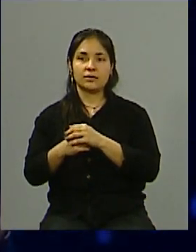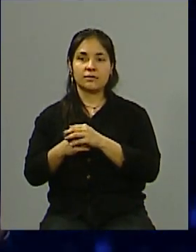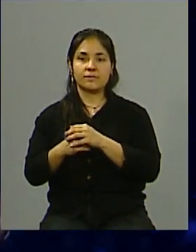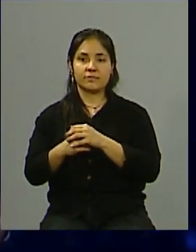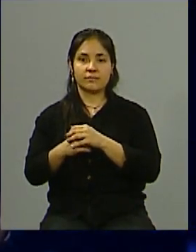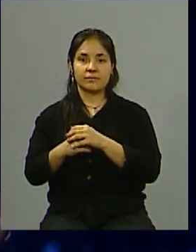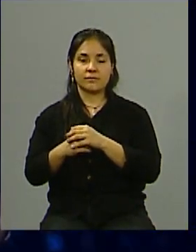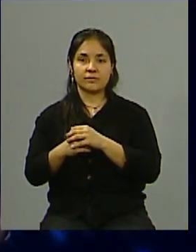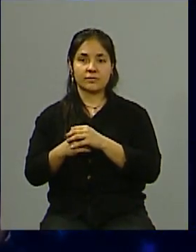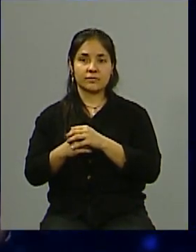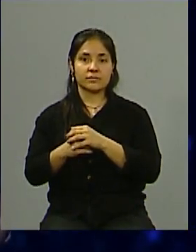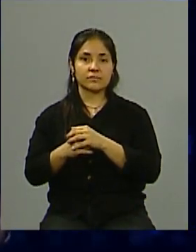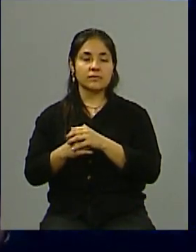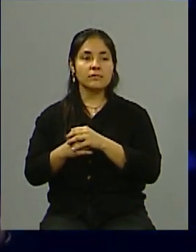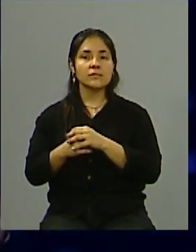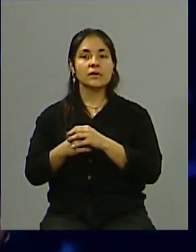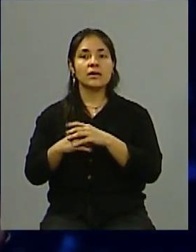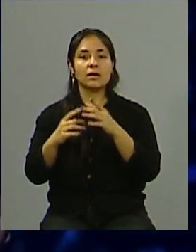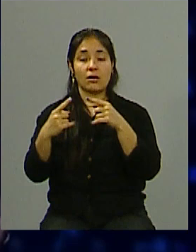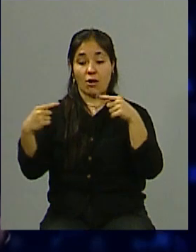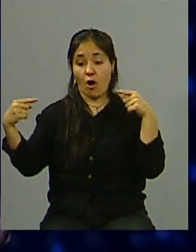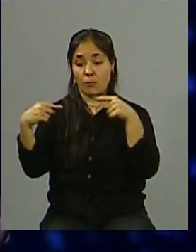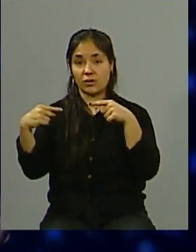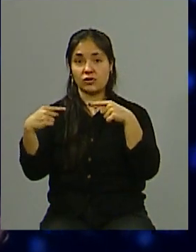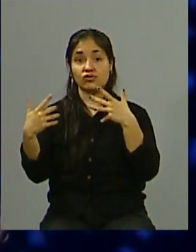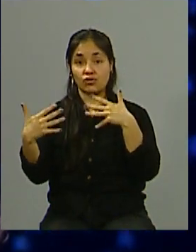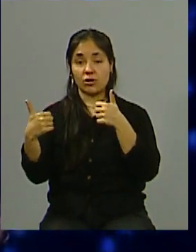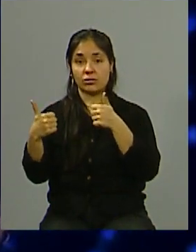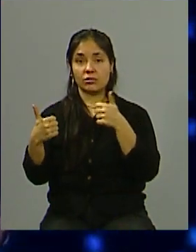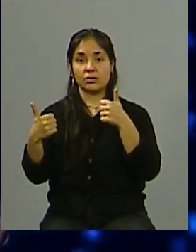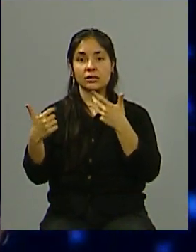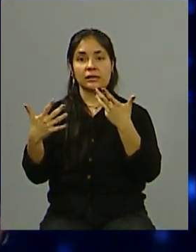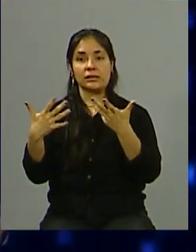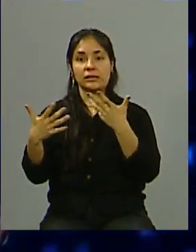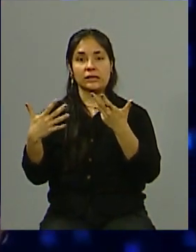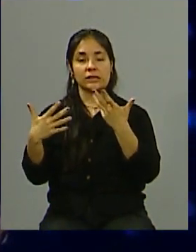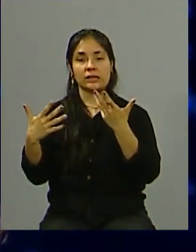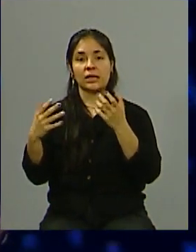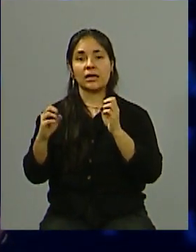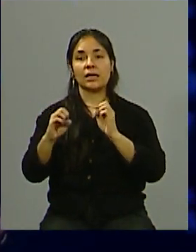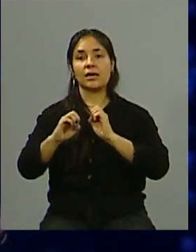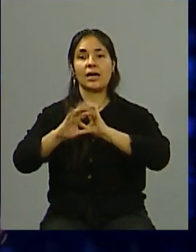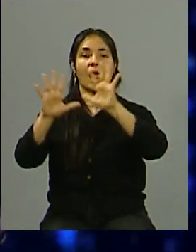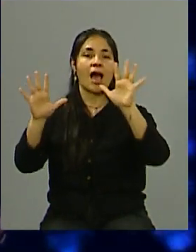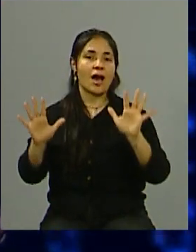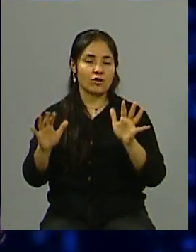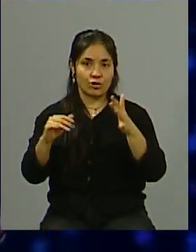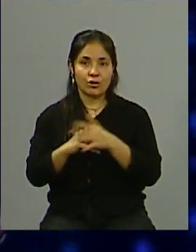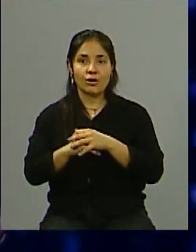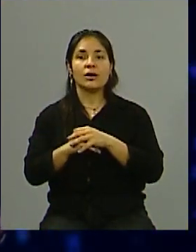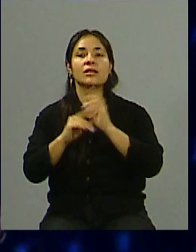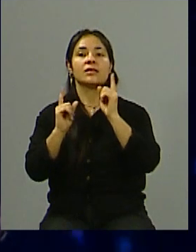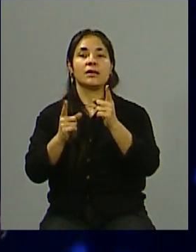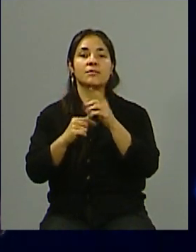esos elementos de oposición permiten aclarar las aguas con mucha mayor simpleza y sintetizan mucho mejor